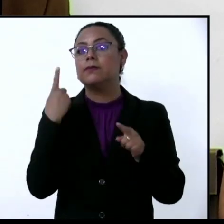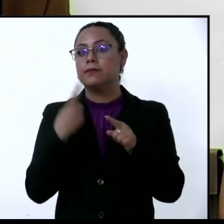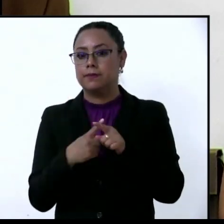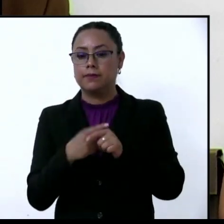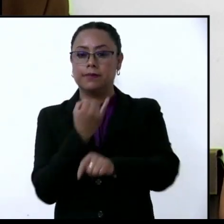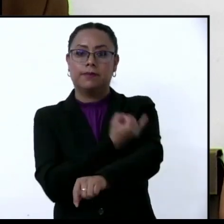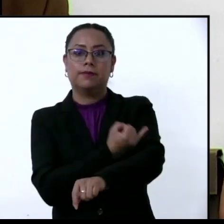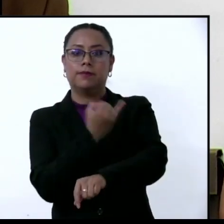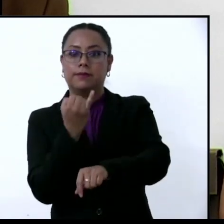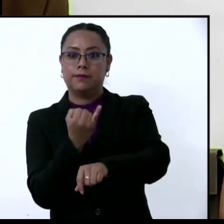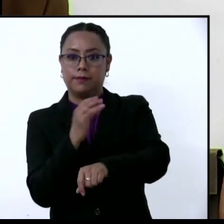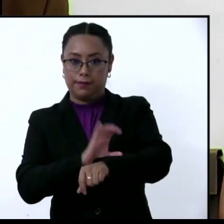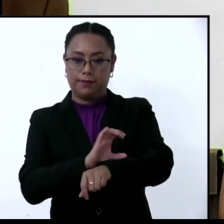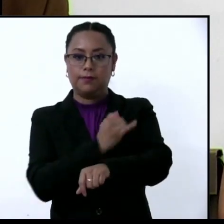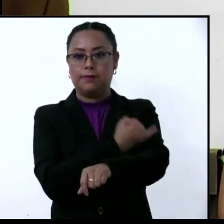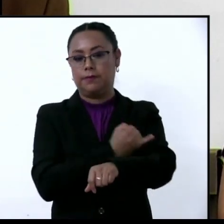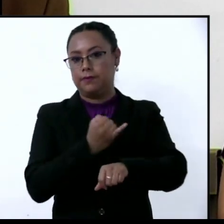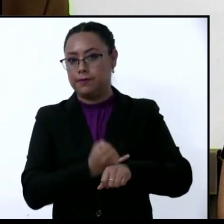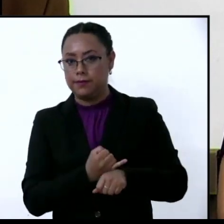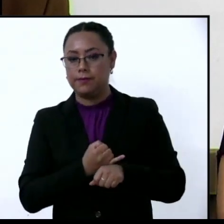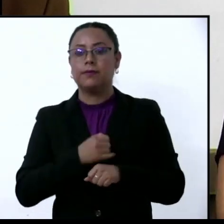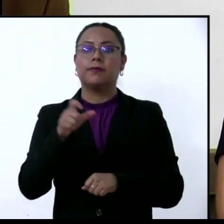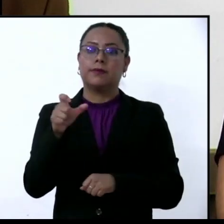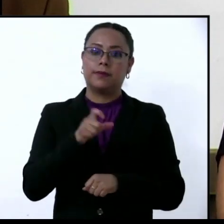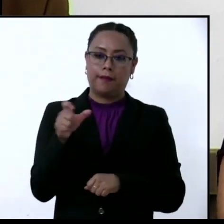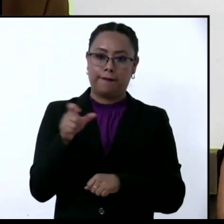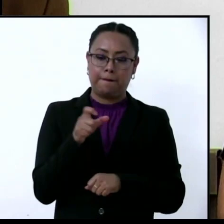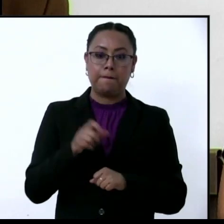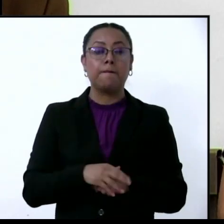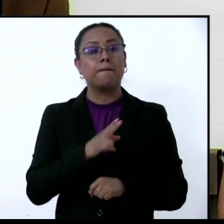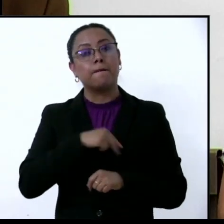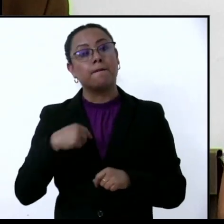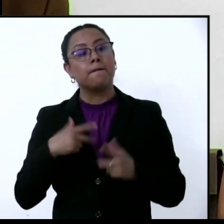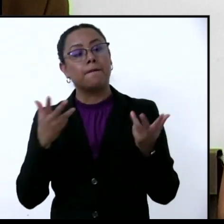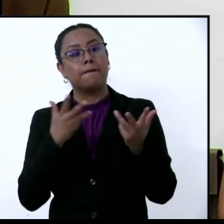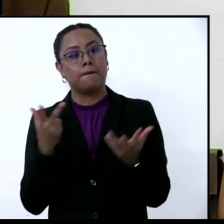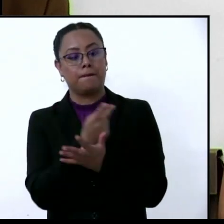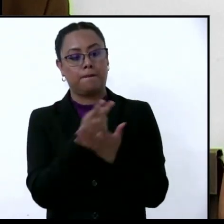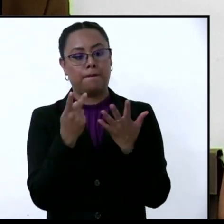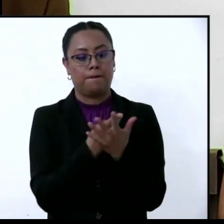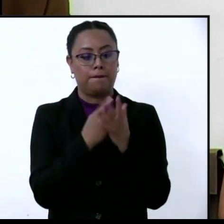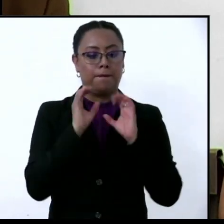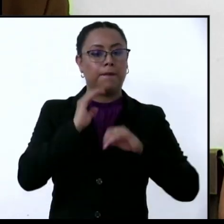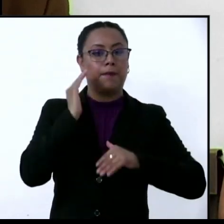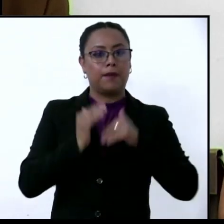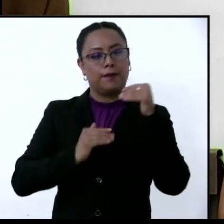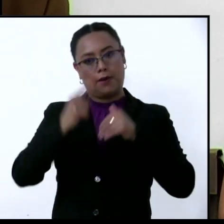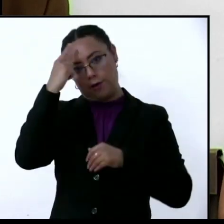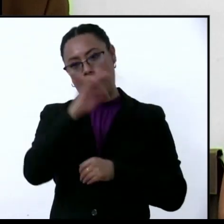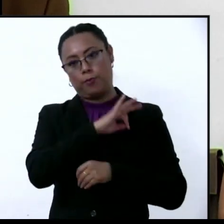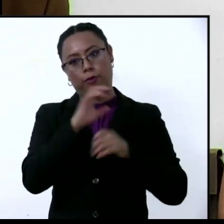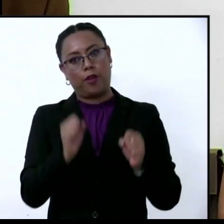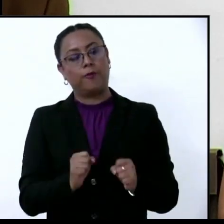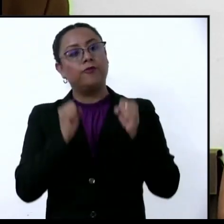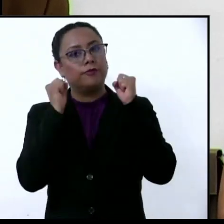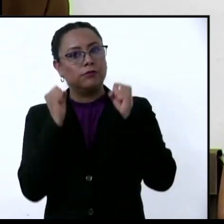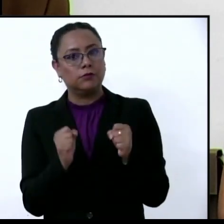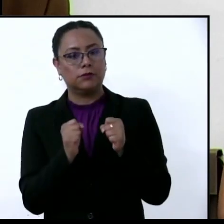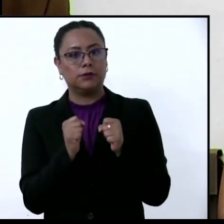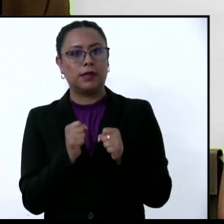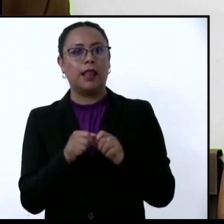Iztacalco, Iztapalapa, Xochimilco, y también generamos un programa o un proceso de fortalecimiento de empresas